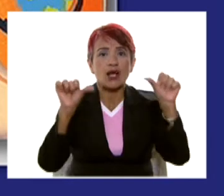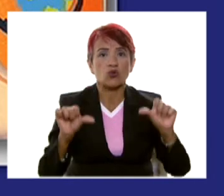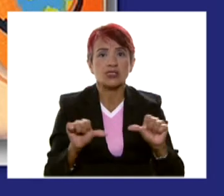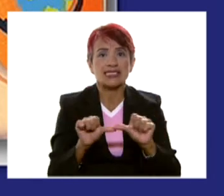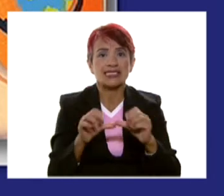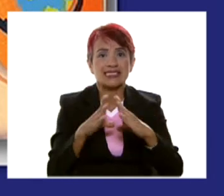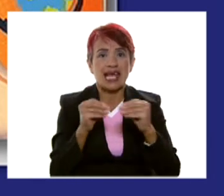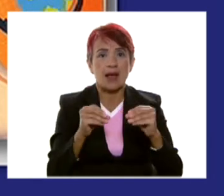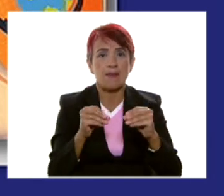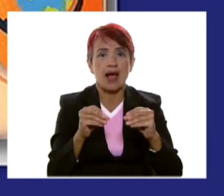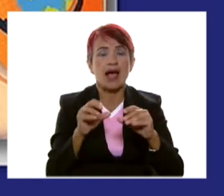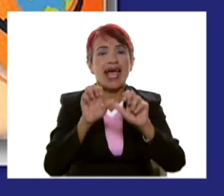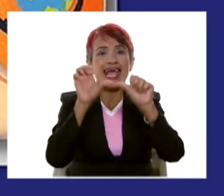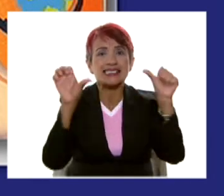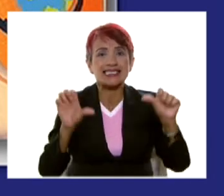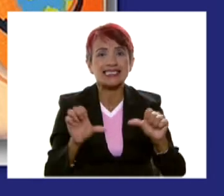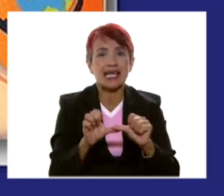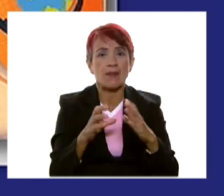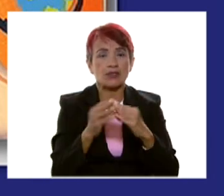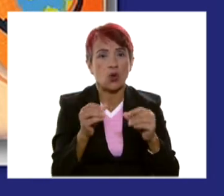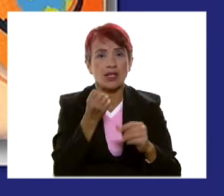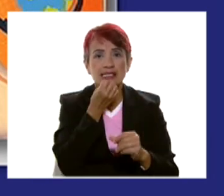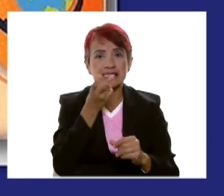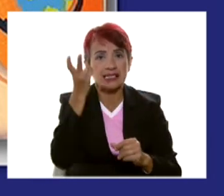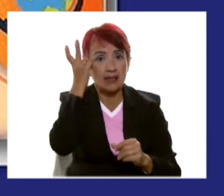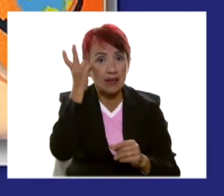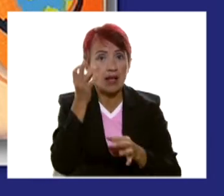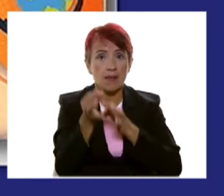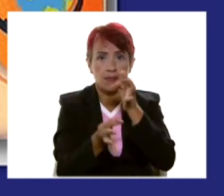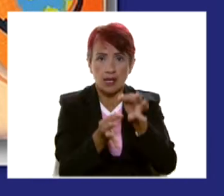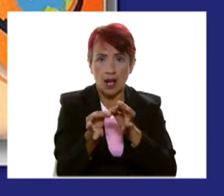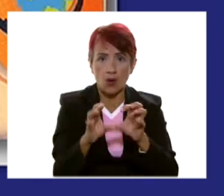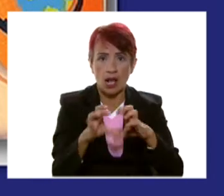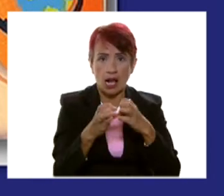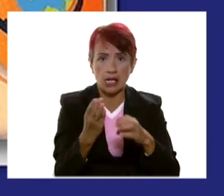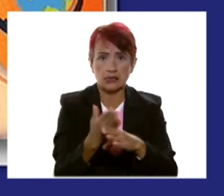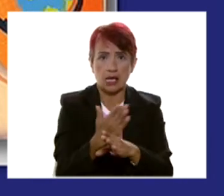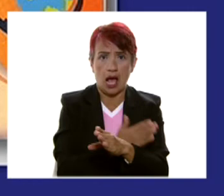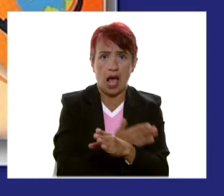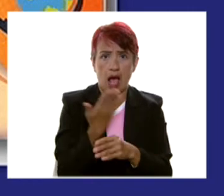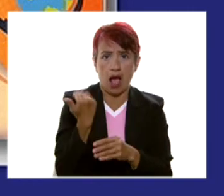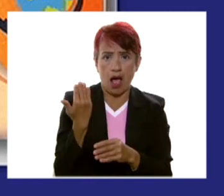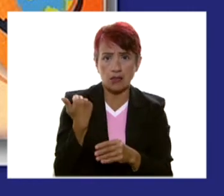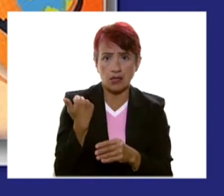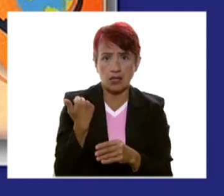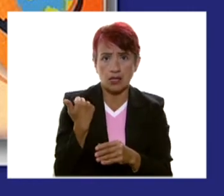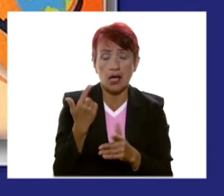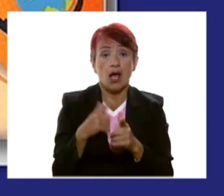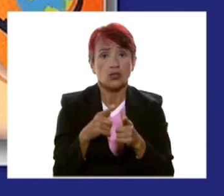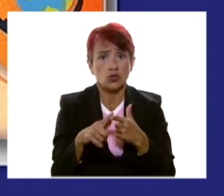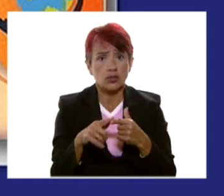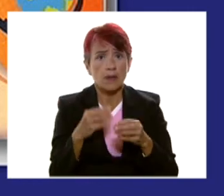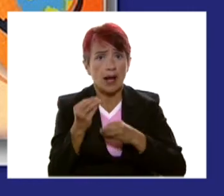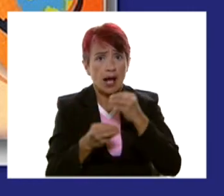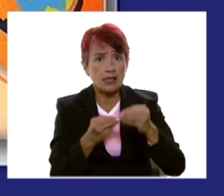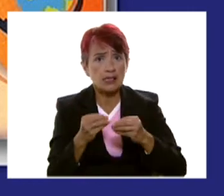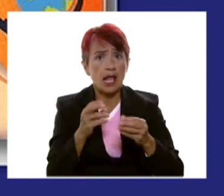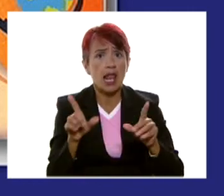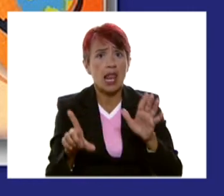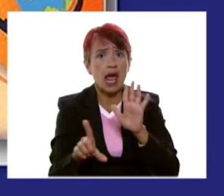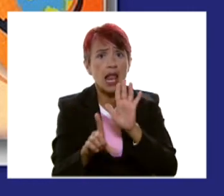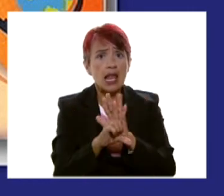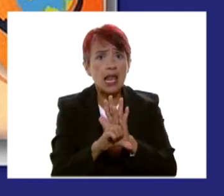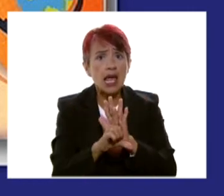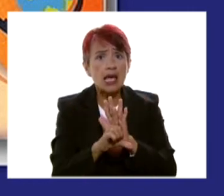indígena. ¿En qué consiste el subsistema deportivo indígena? Eso lo hablamos al principio de la clase. Si no escucharon, ustedes van a revisar la Ley Orgánica